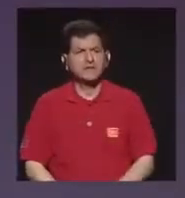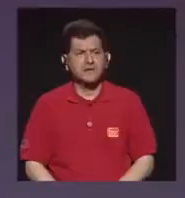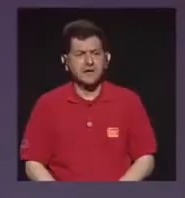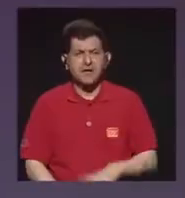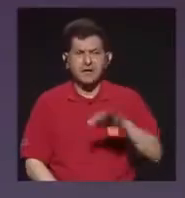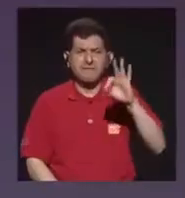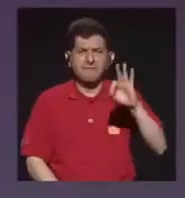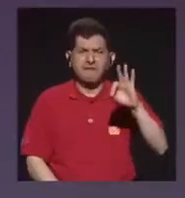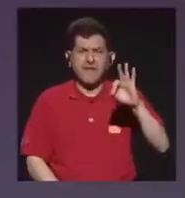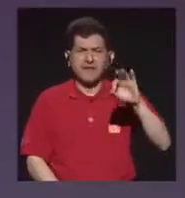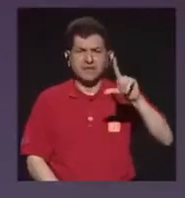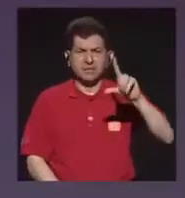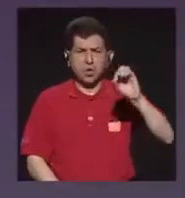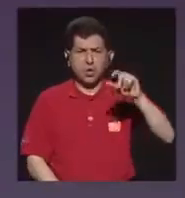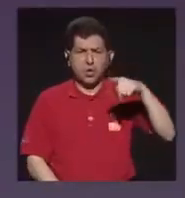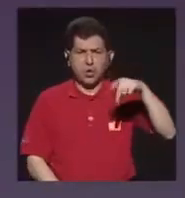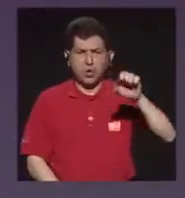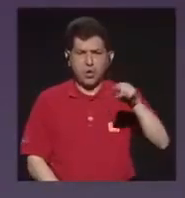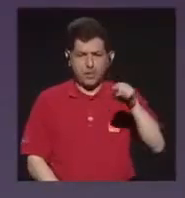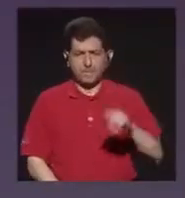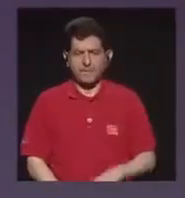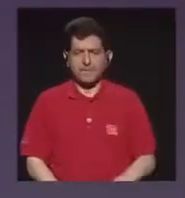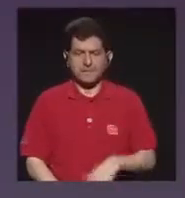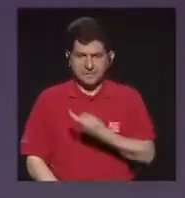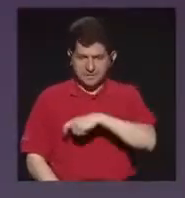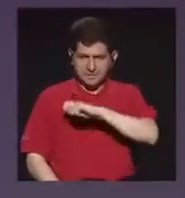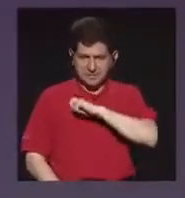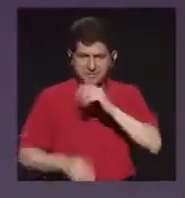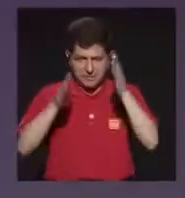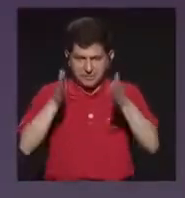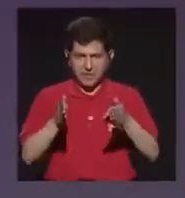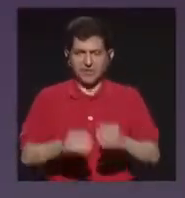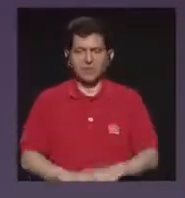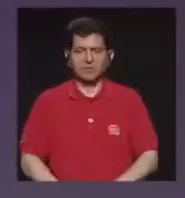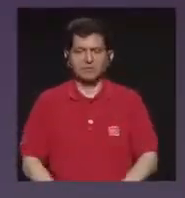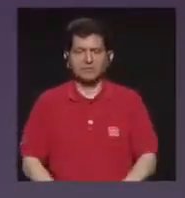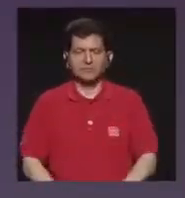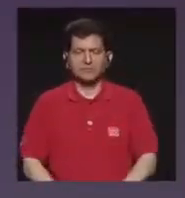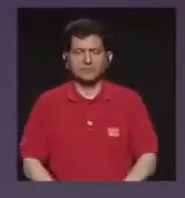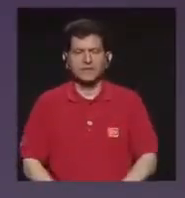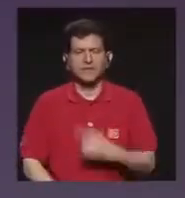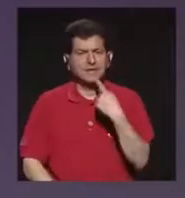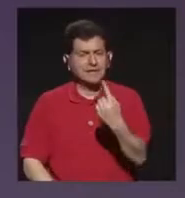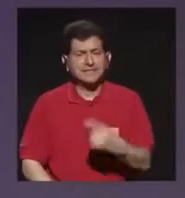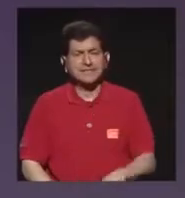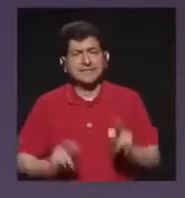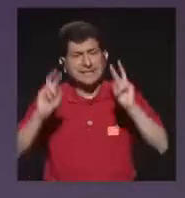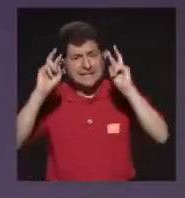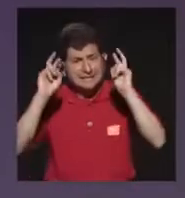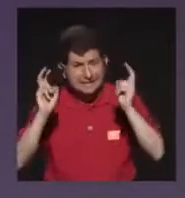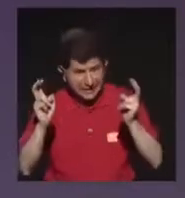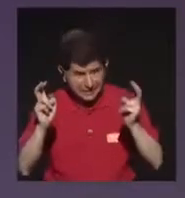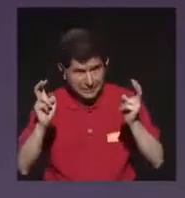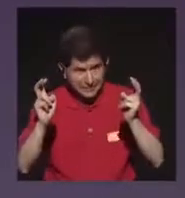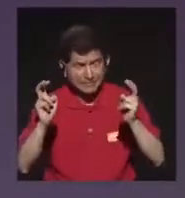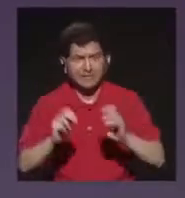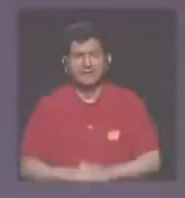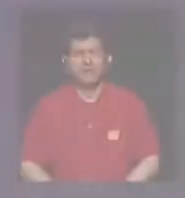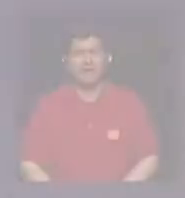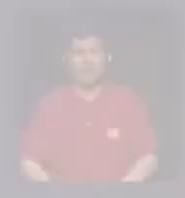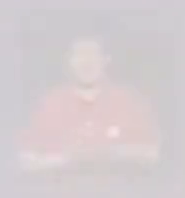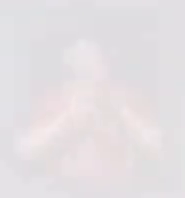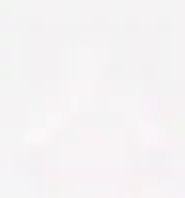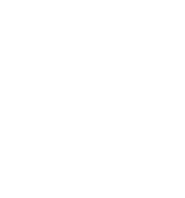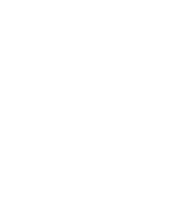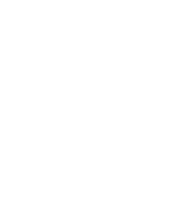don Félix López, este español, dice que desgraciadamente el tema de la